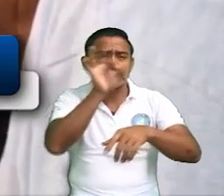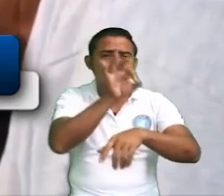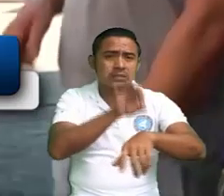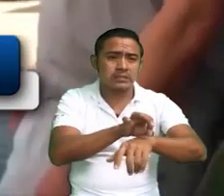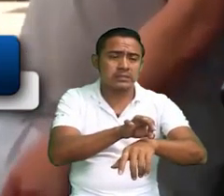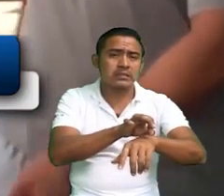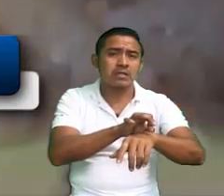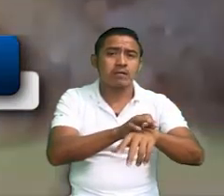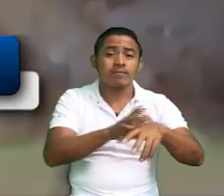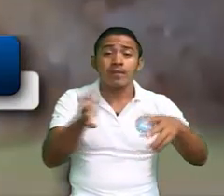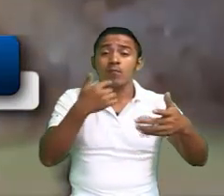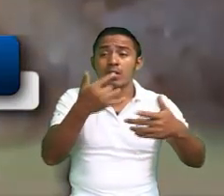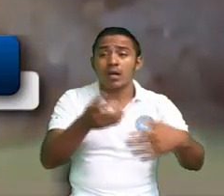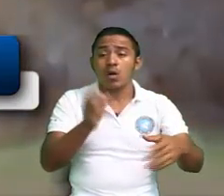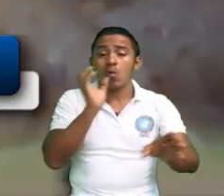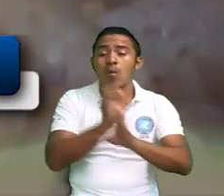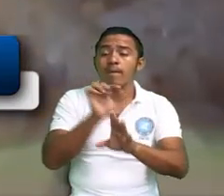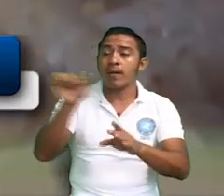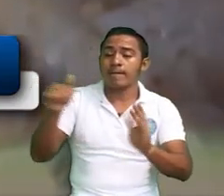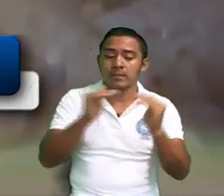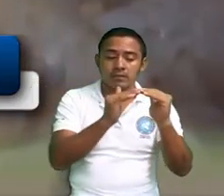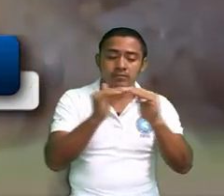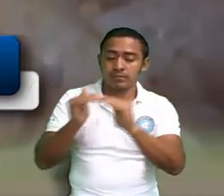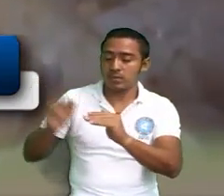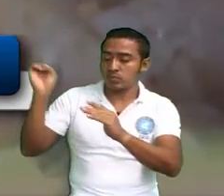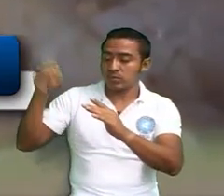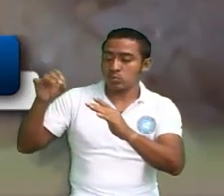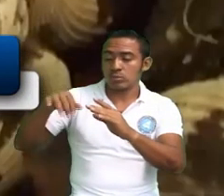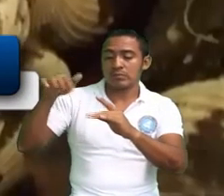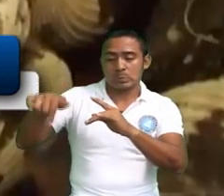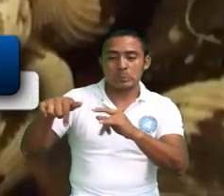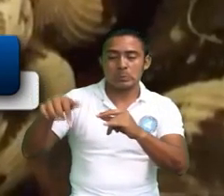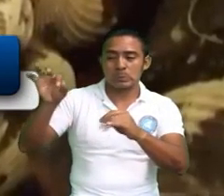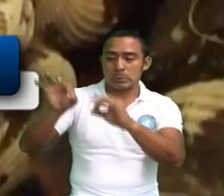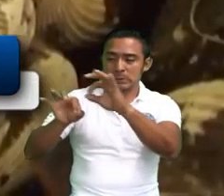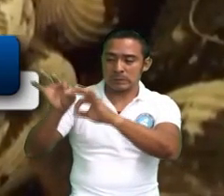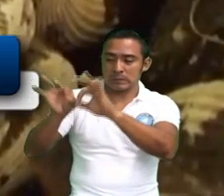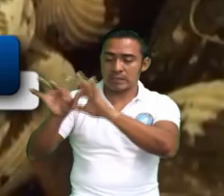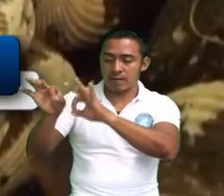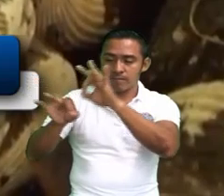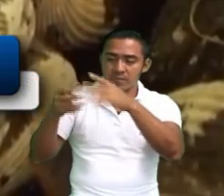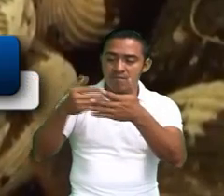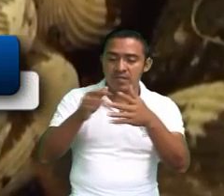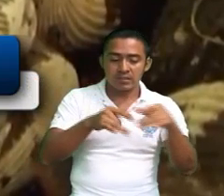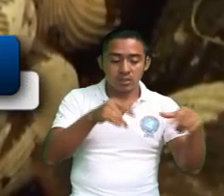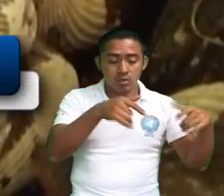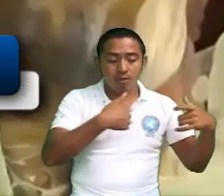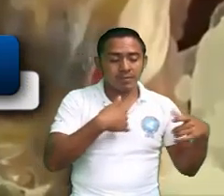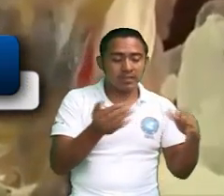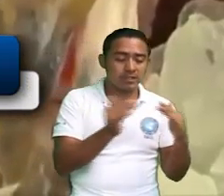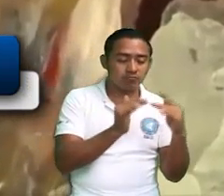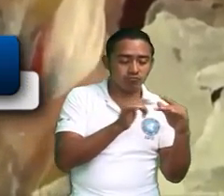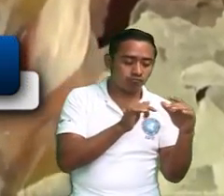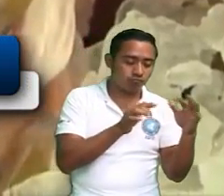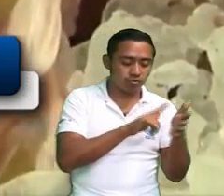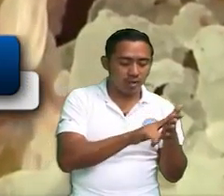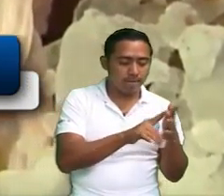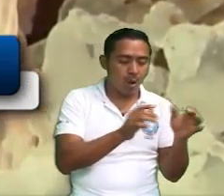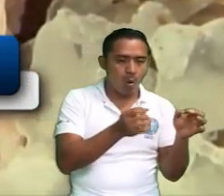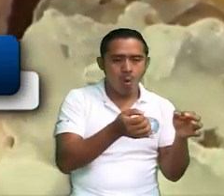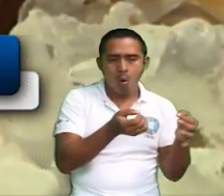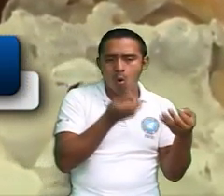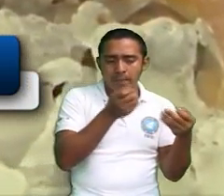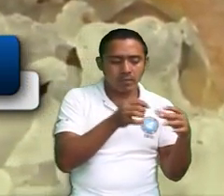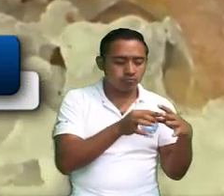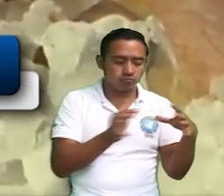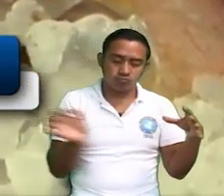tiene basura en el patio y las moscas del vecino se dejan atraer por el olor de la carne o por el dulce y